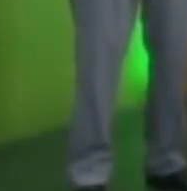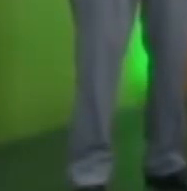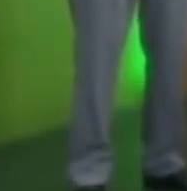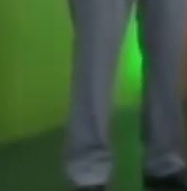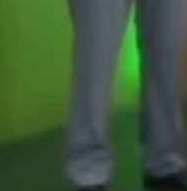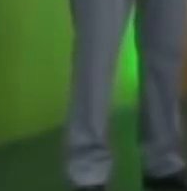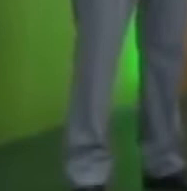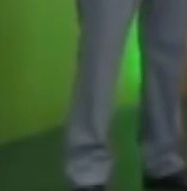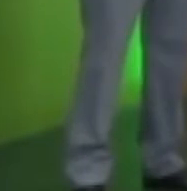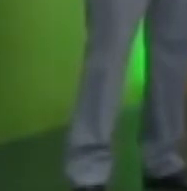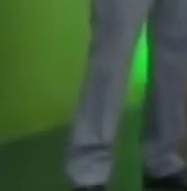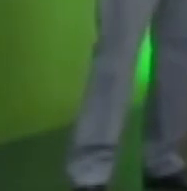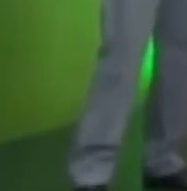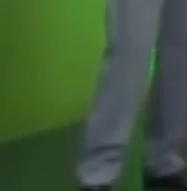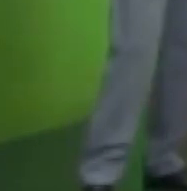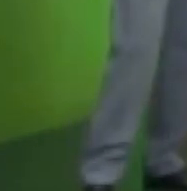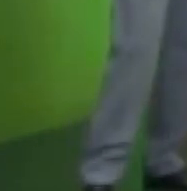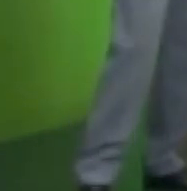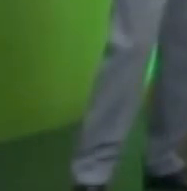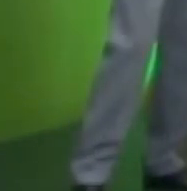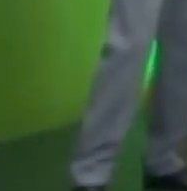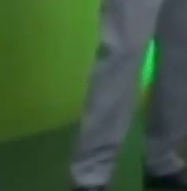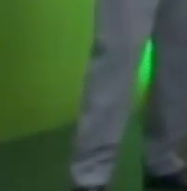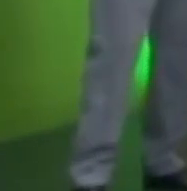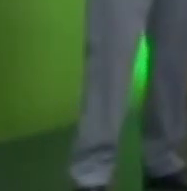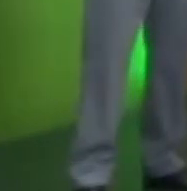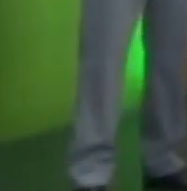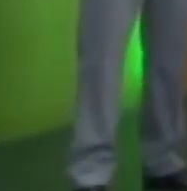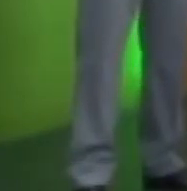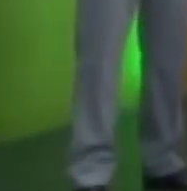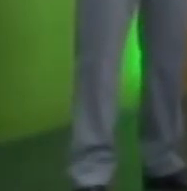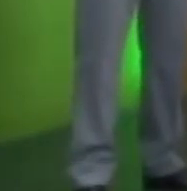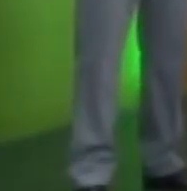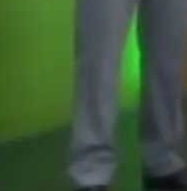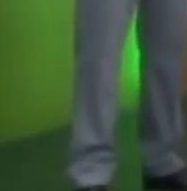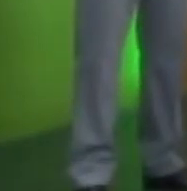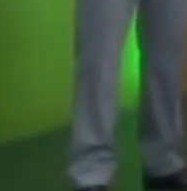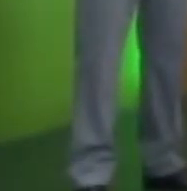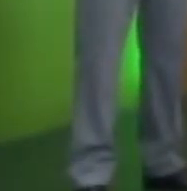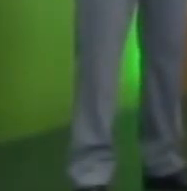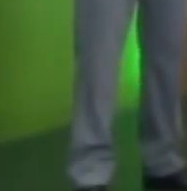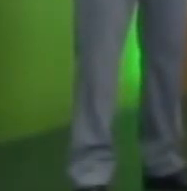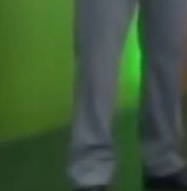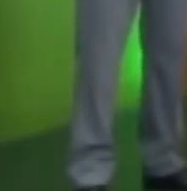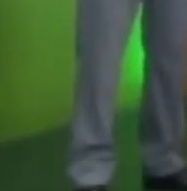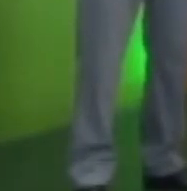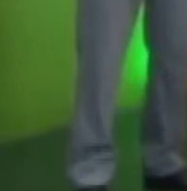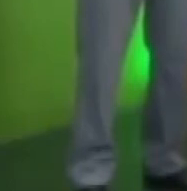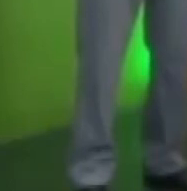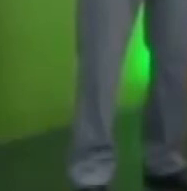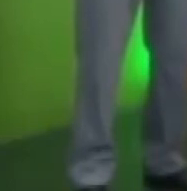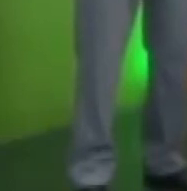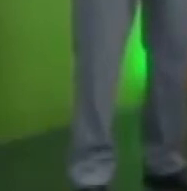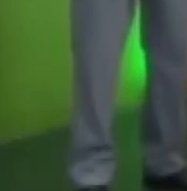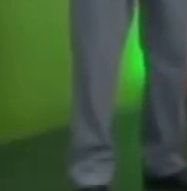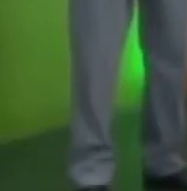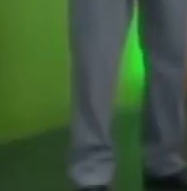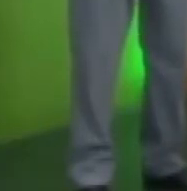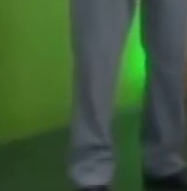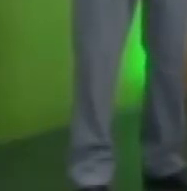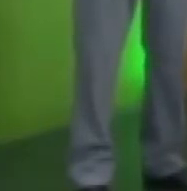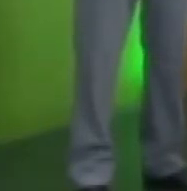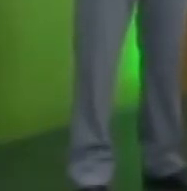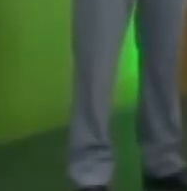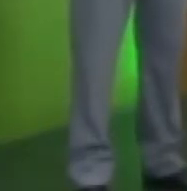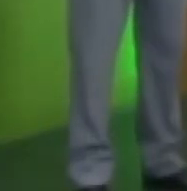de las 6:30 por aquí por Telecaribe. Las noticias de la región, Colombia y el mundo están aquí y ahora. Bienvenidos a nuestro compromiso con